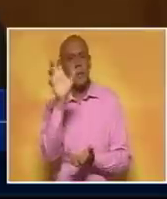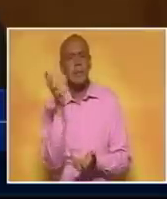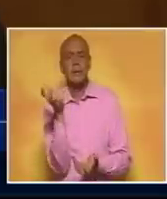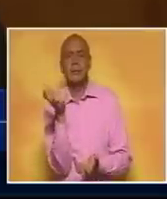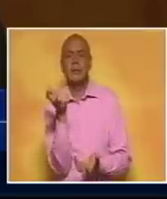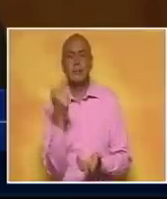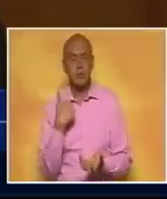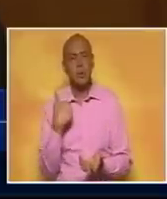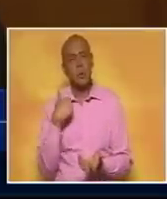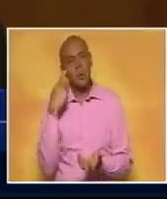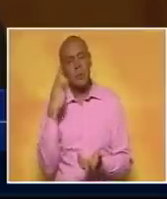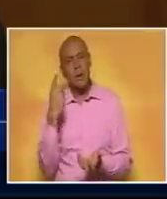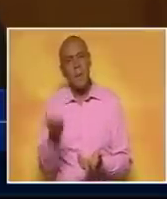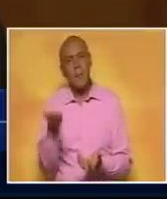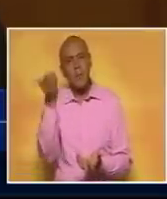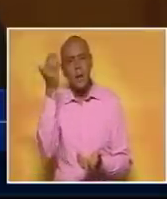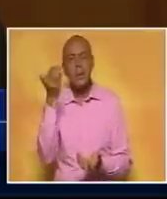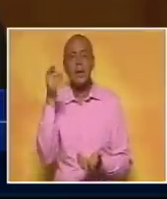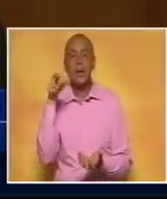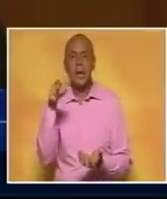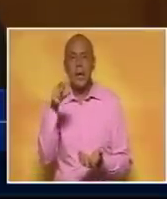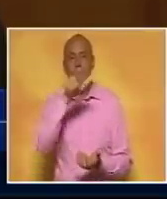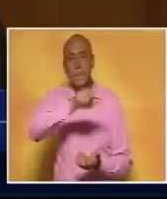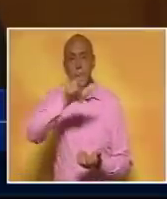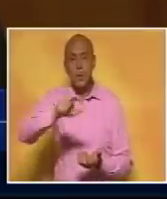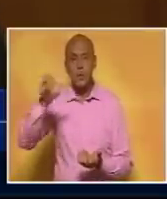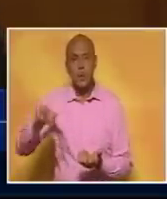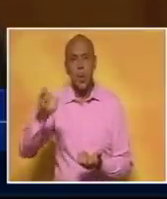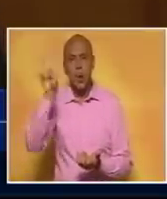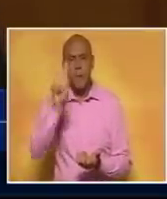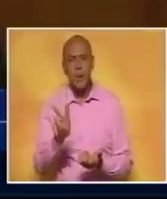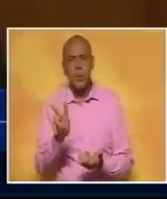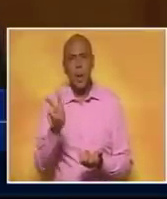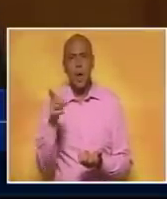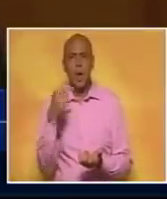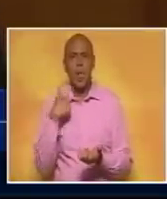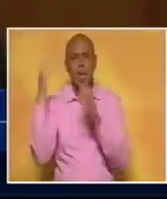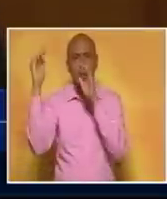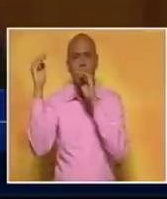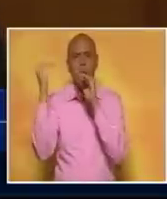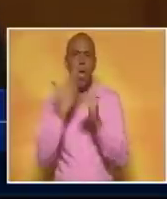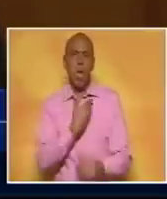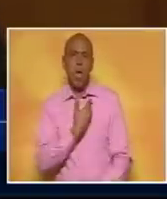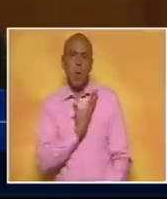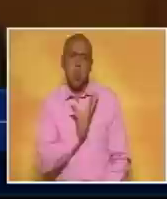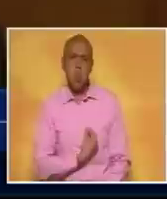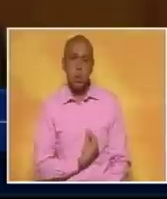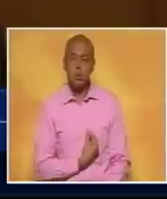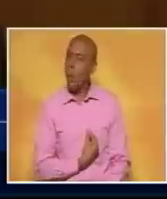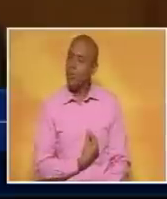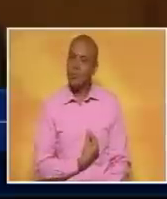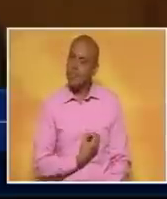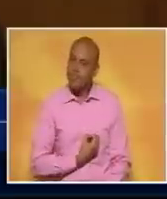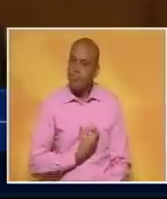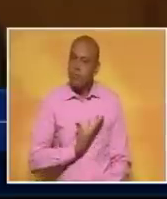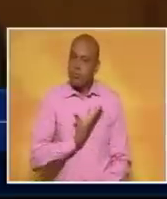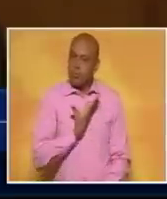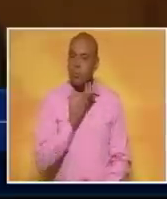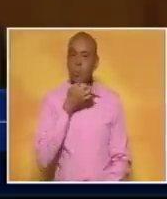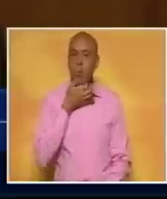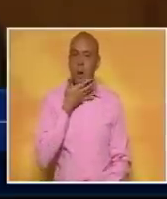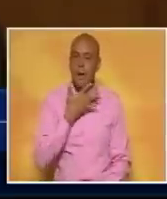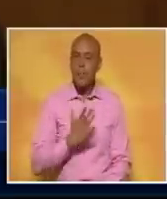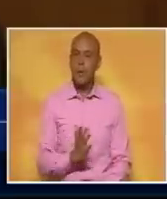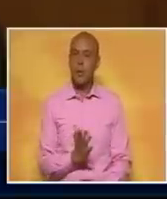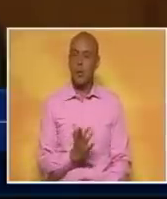lo importante es que el pueblo venezolano no pierda la esperanza. Y mirando a José Gregorio,